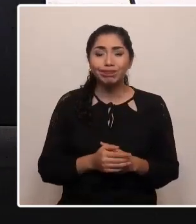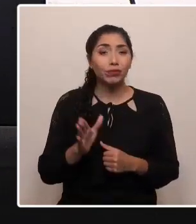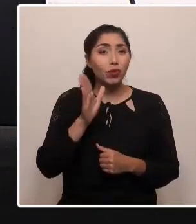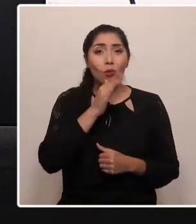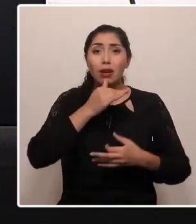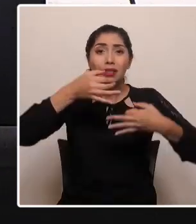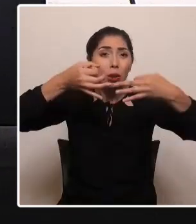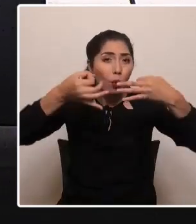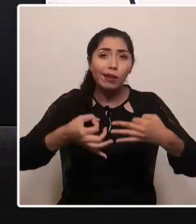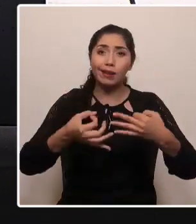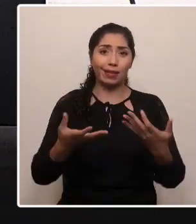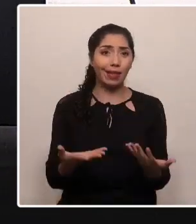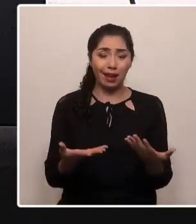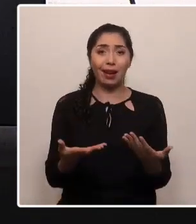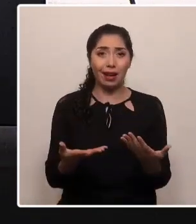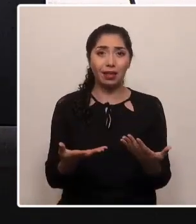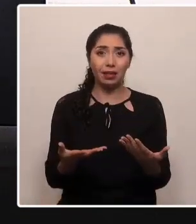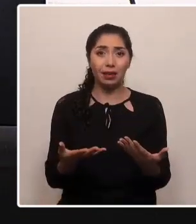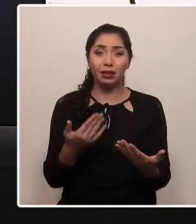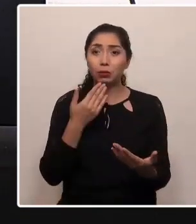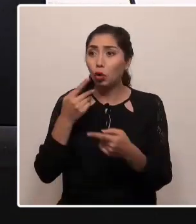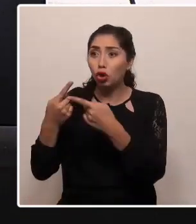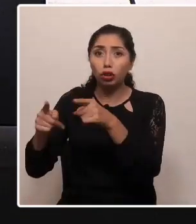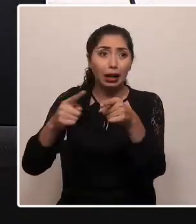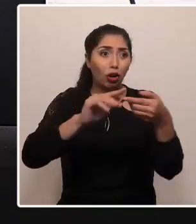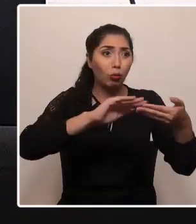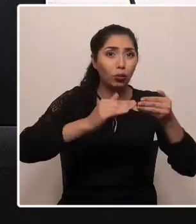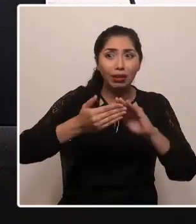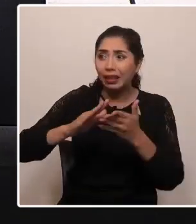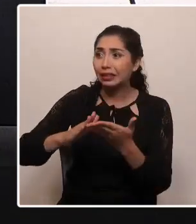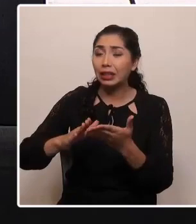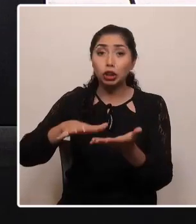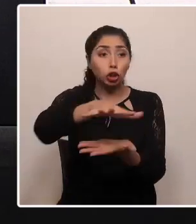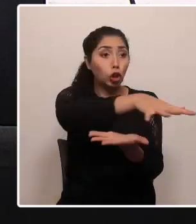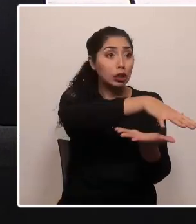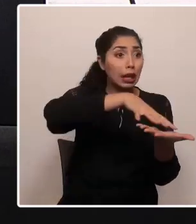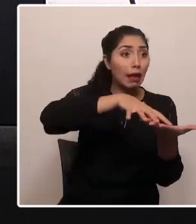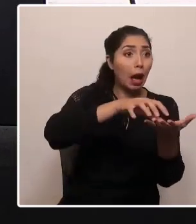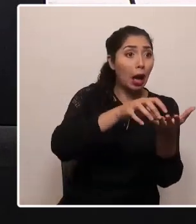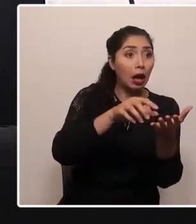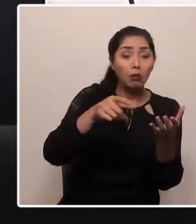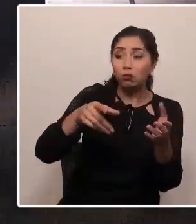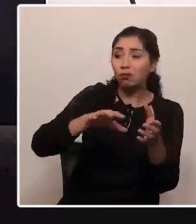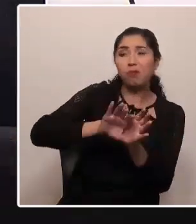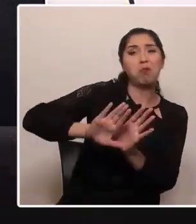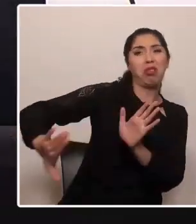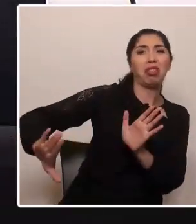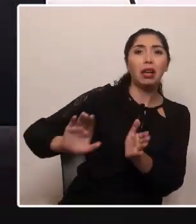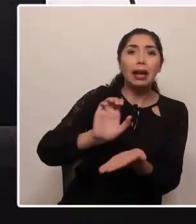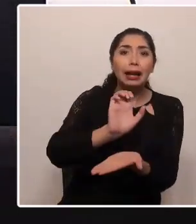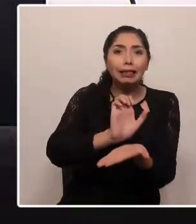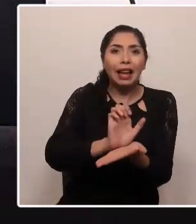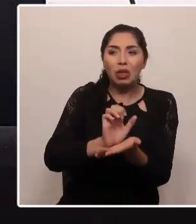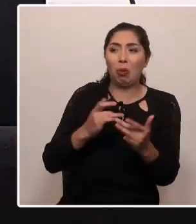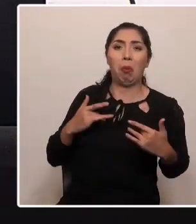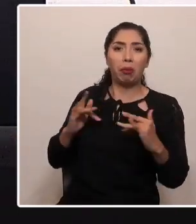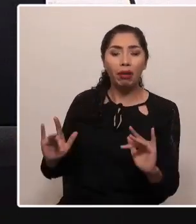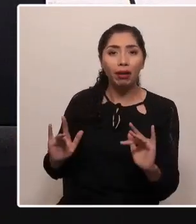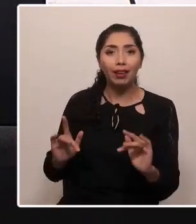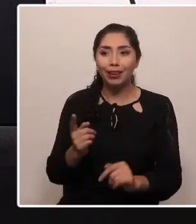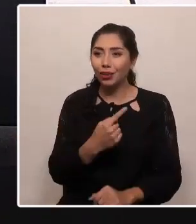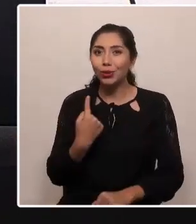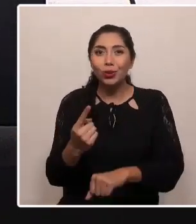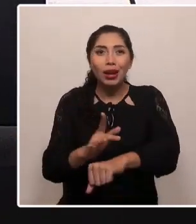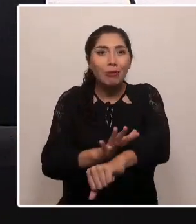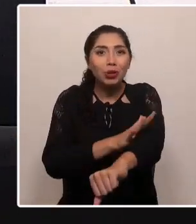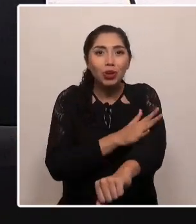y tensiones con el resto de la comunidad. Quedan aislados de la sociedad y el Estado es un ausente. Nos llena de emoción poder decir que hoy